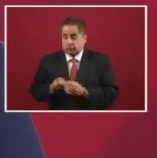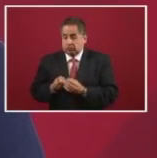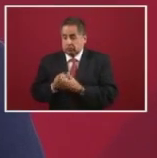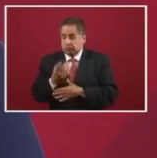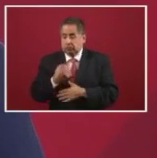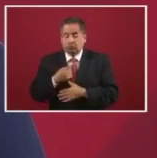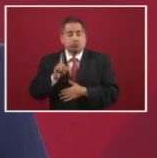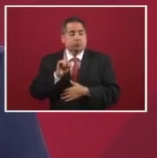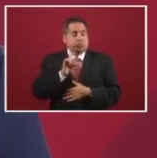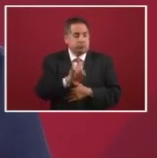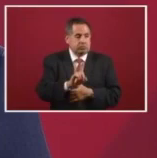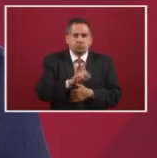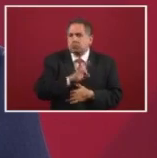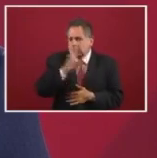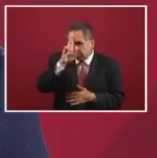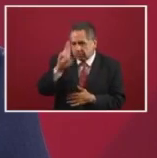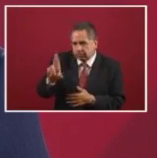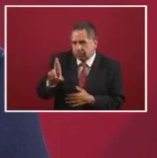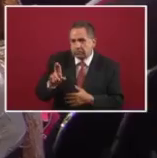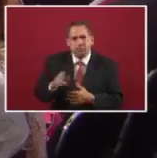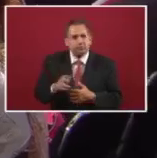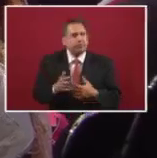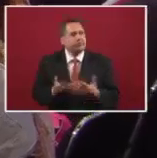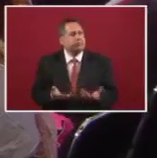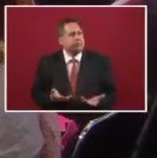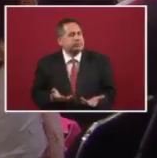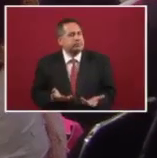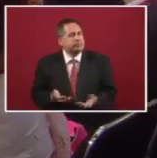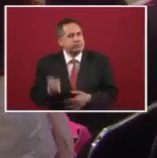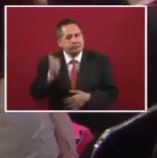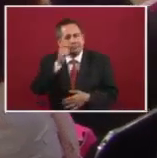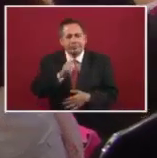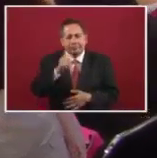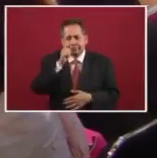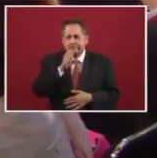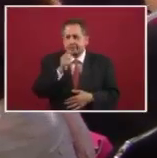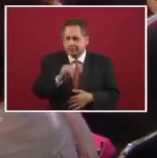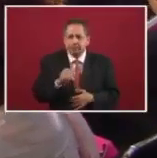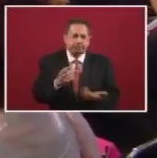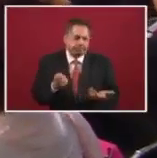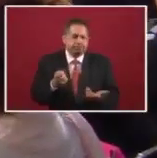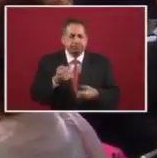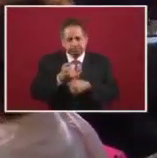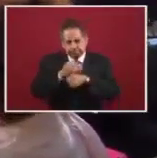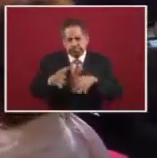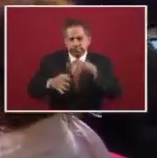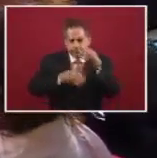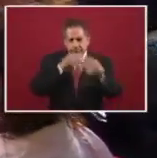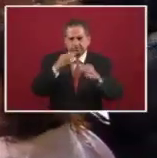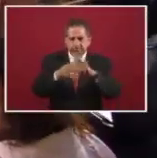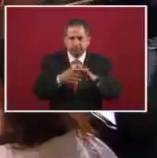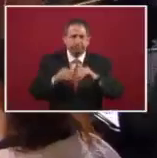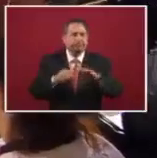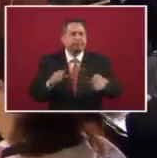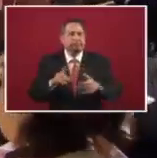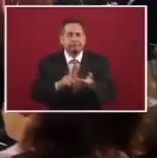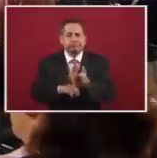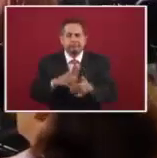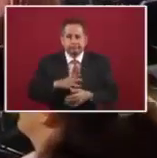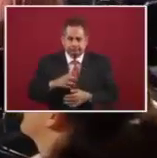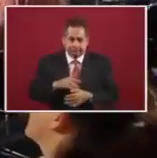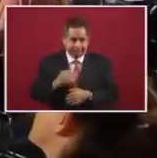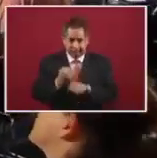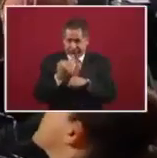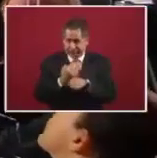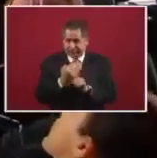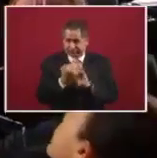y siempre es así. Entonces es cosa también de ir informando. Ahora hay aquí un